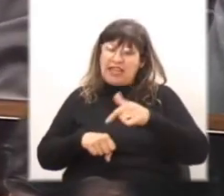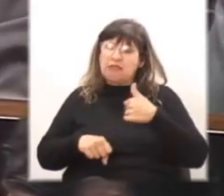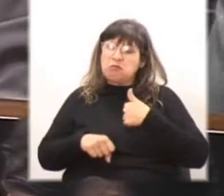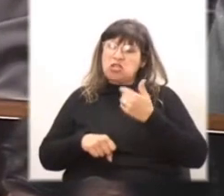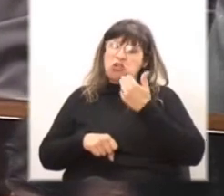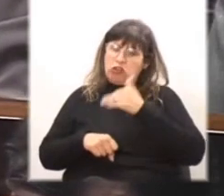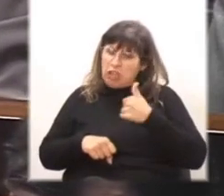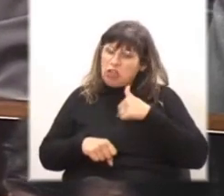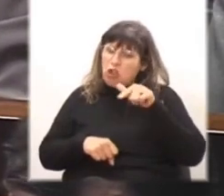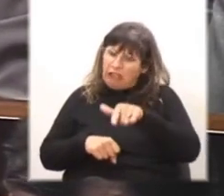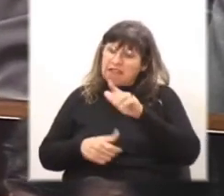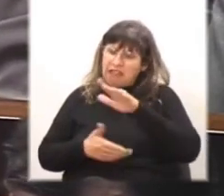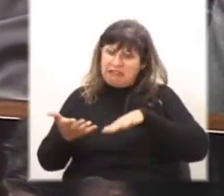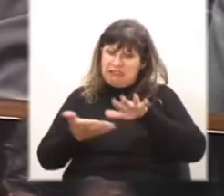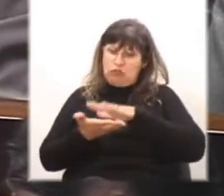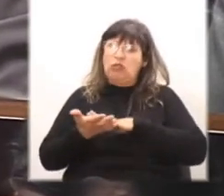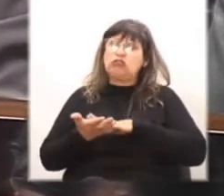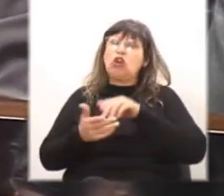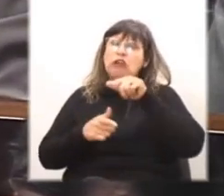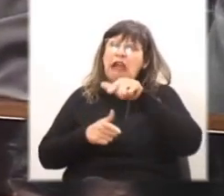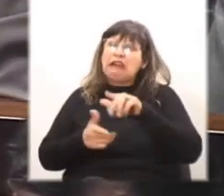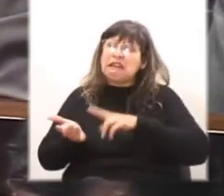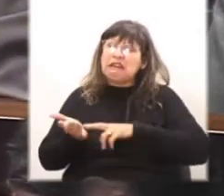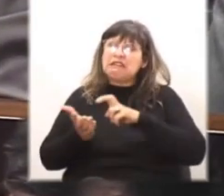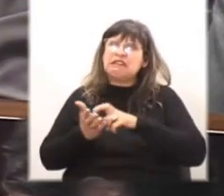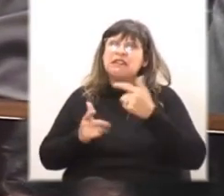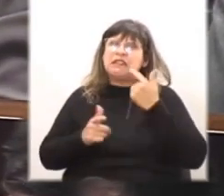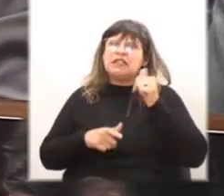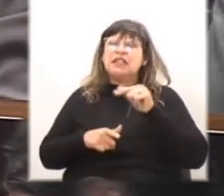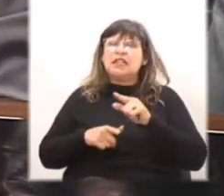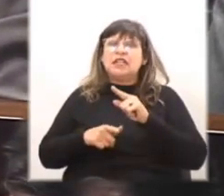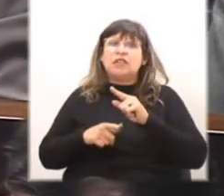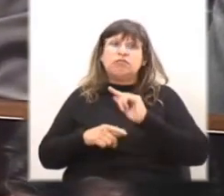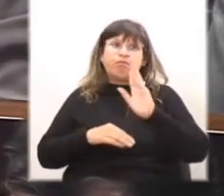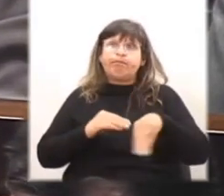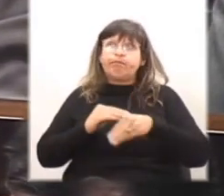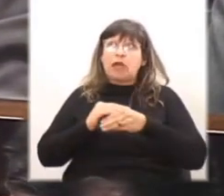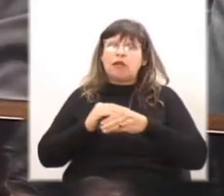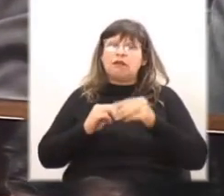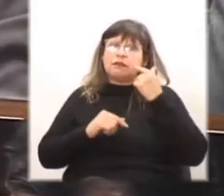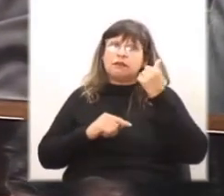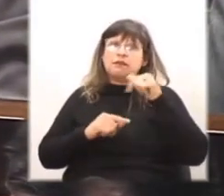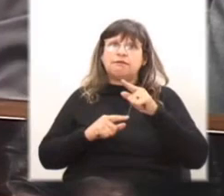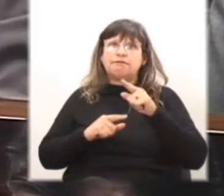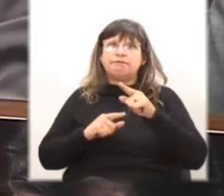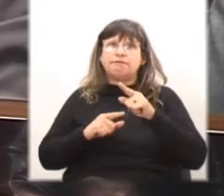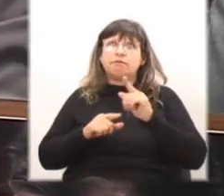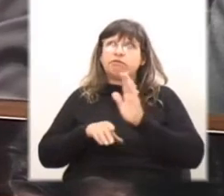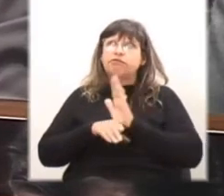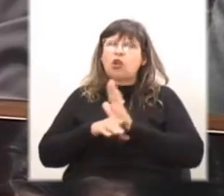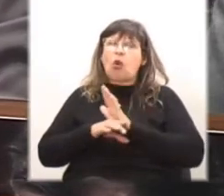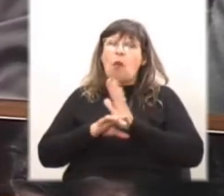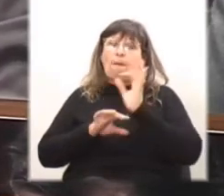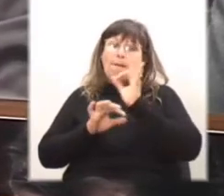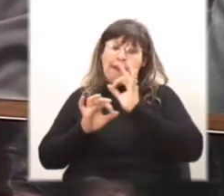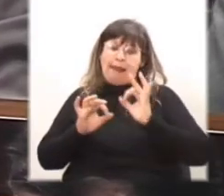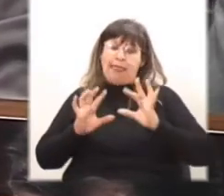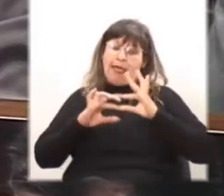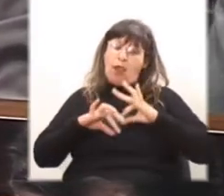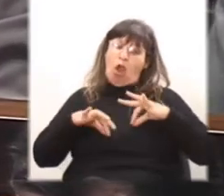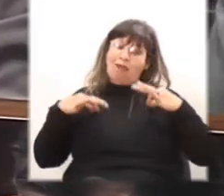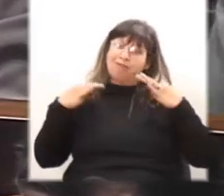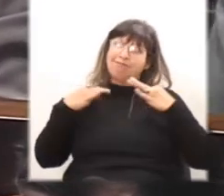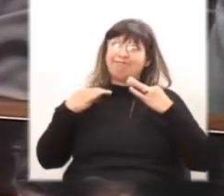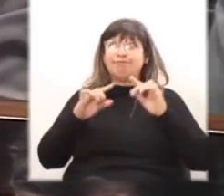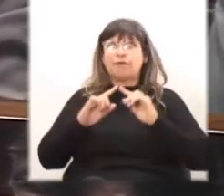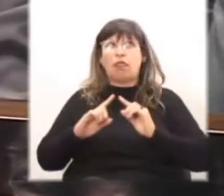situación de Salto Grande es una perla más del largo collar de hechos donde el